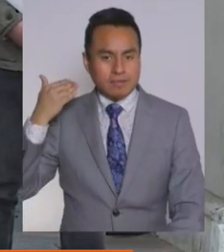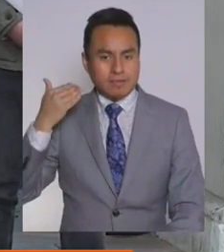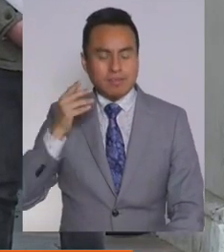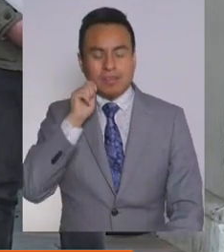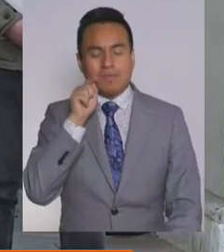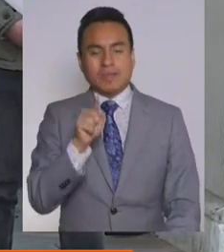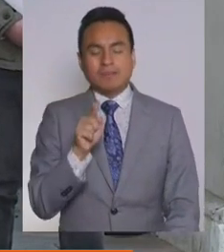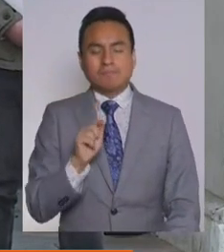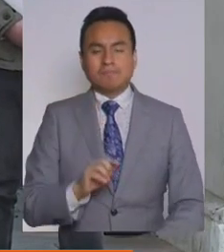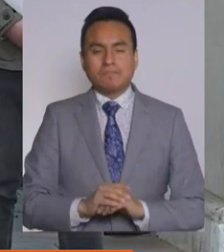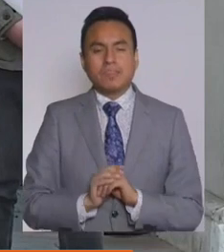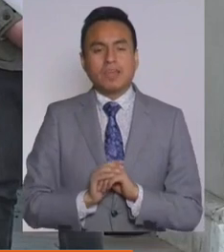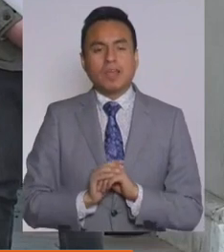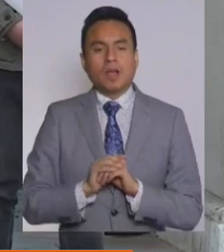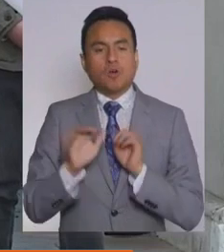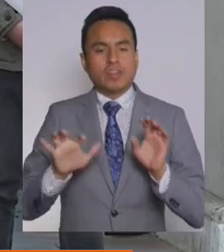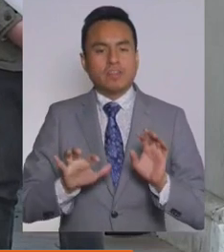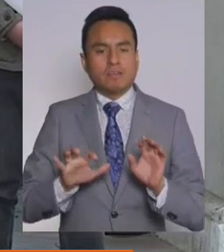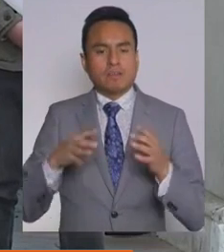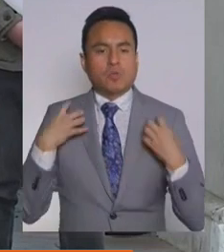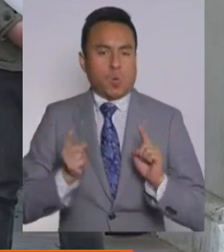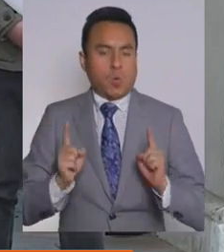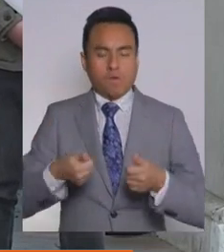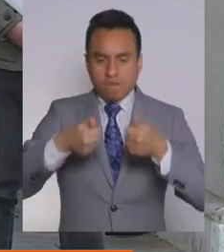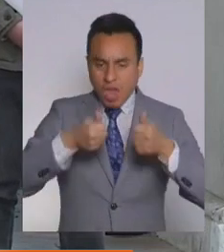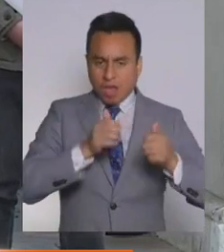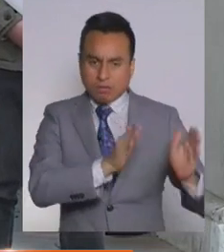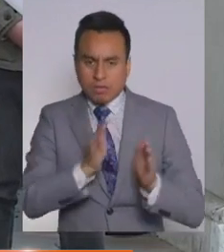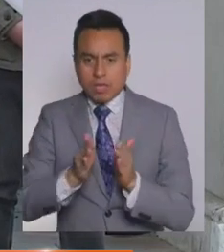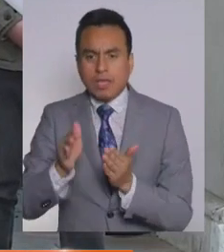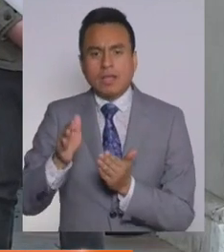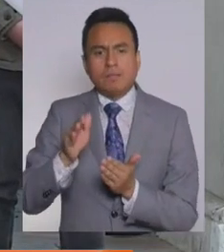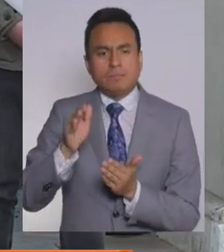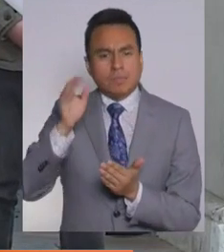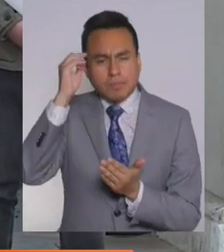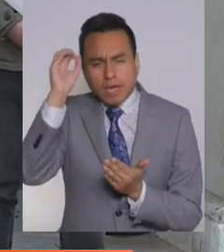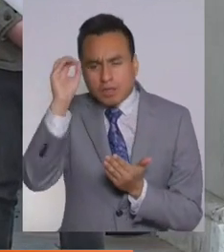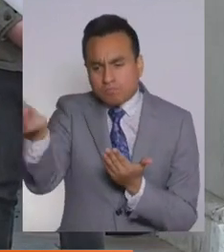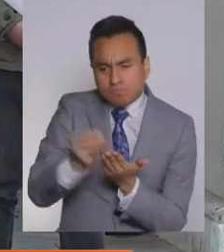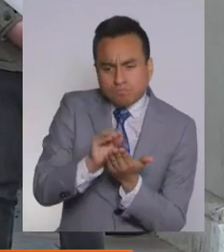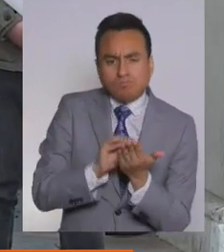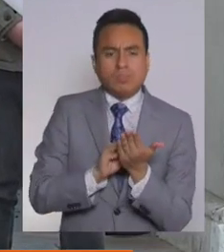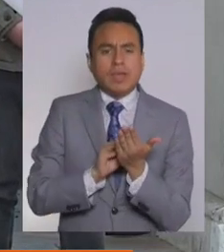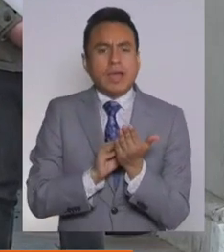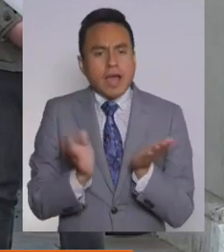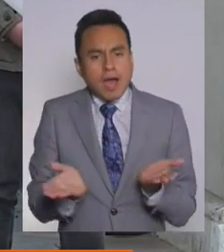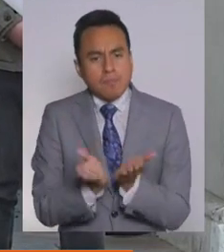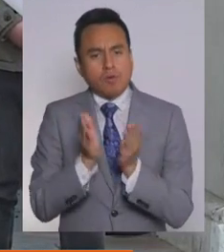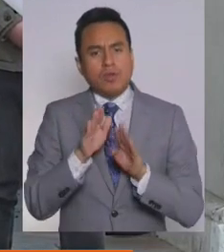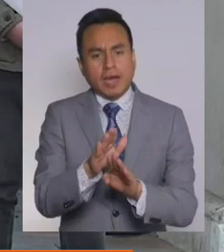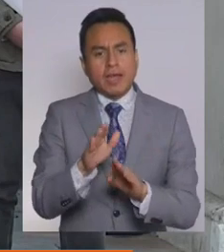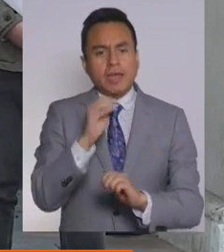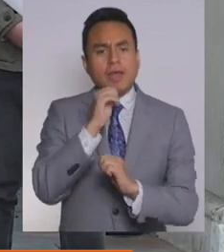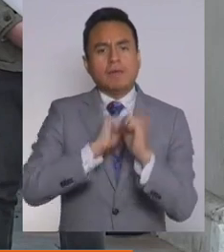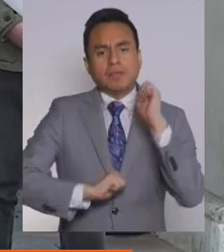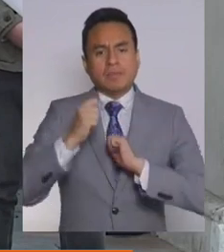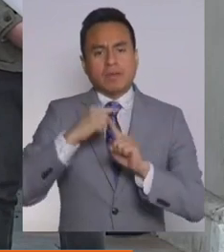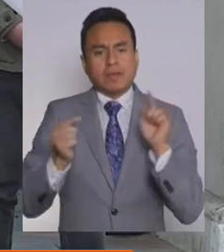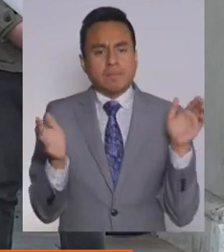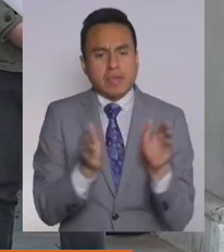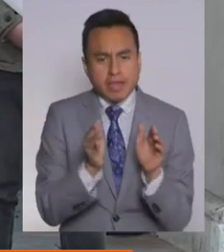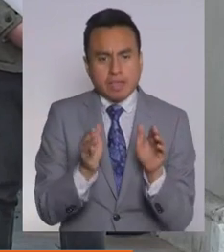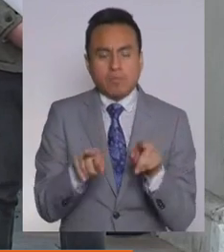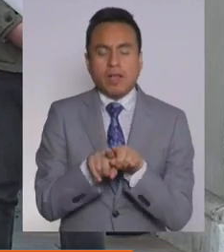significa ir haciendo las cosas bien, ir recogiendo los planteamientos, ir dándole una mano a las pequeñas y a las medianas empresas,